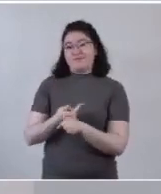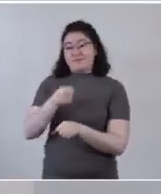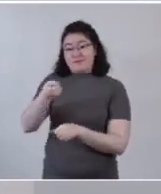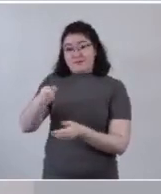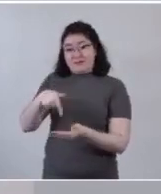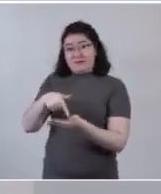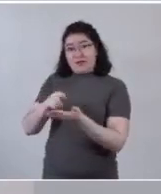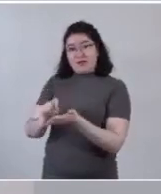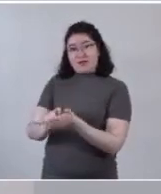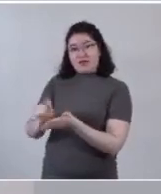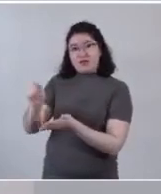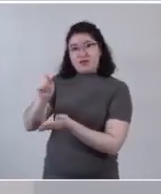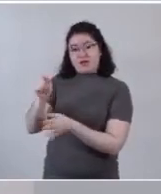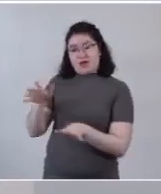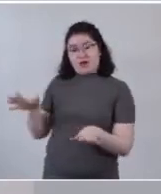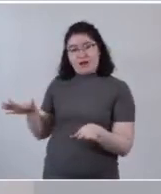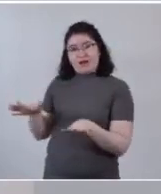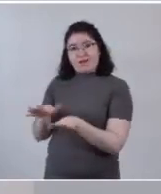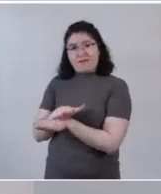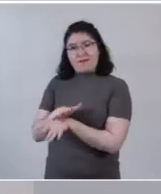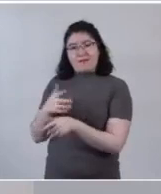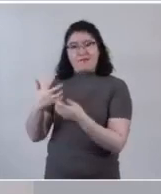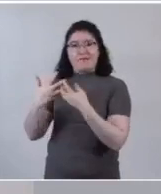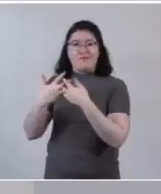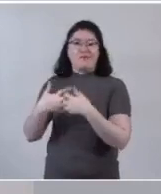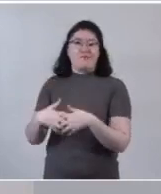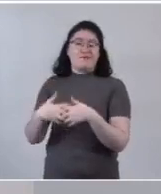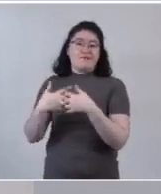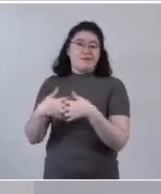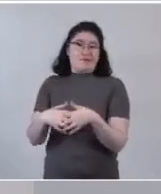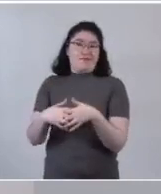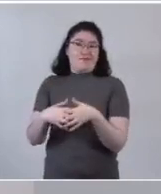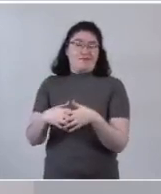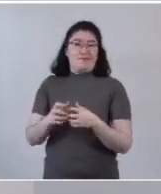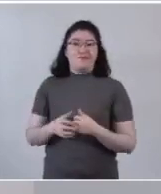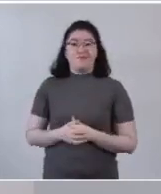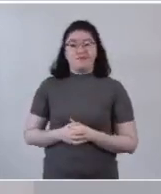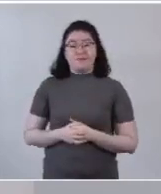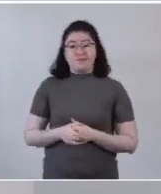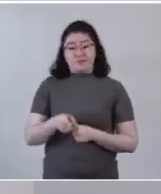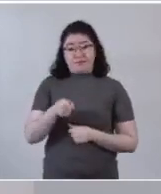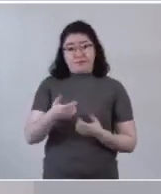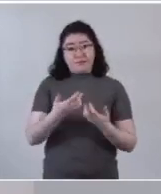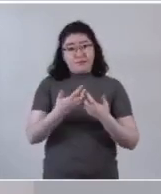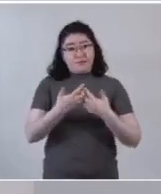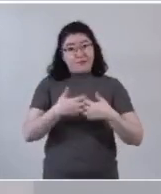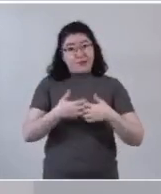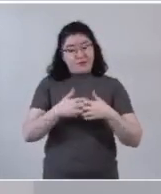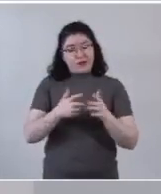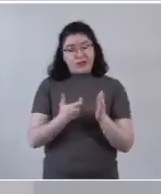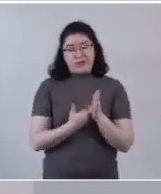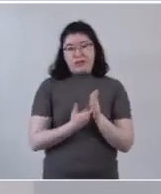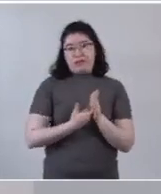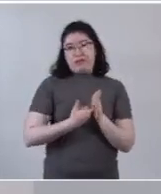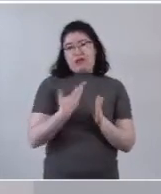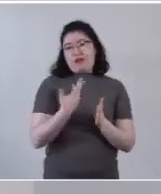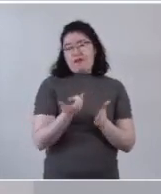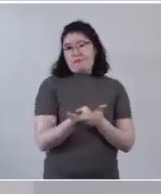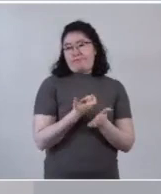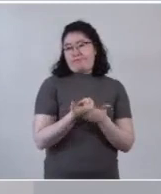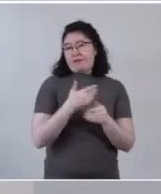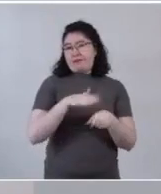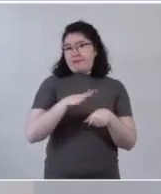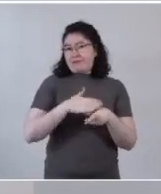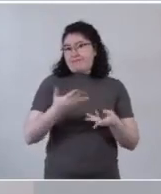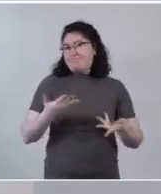Tláhuac hubo un cambio de una empresa que quería tener costos más elevados que otras empresas